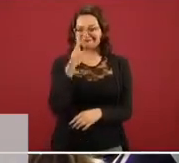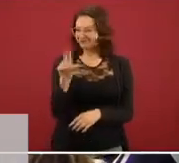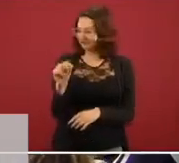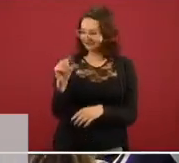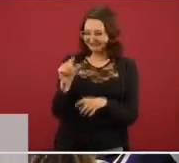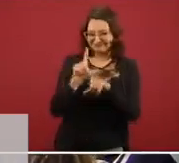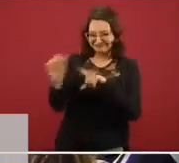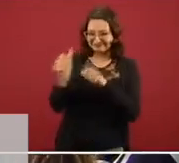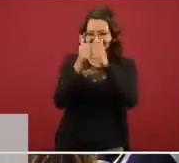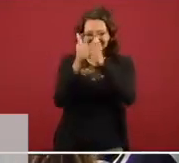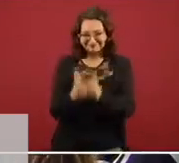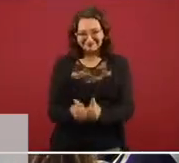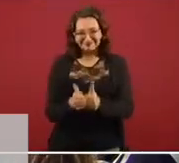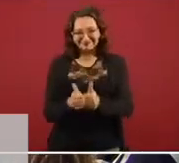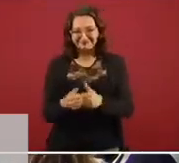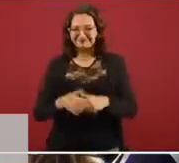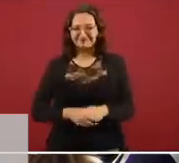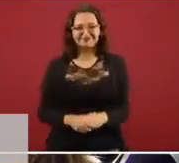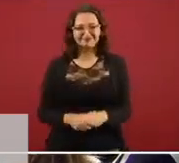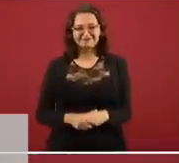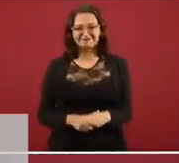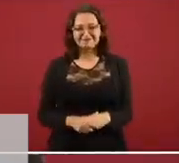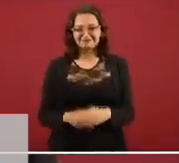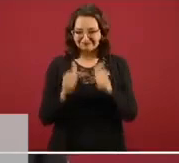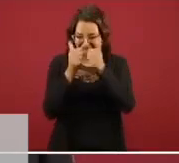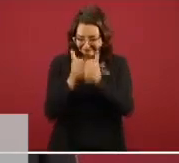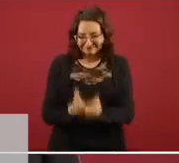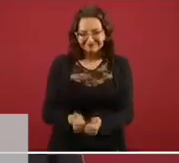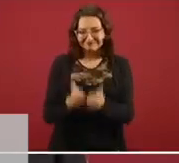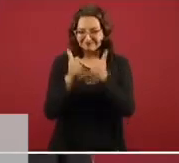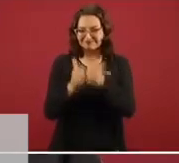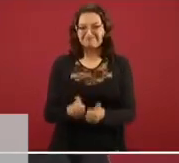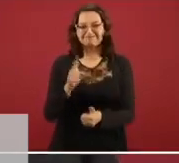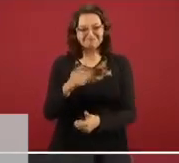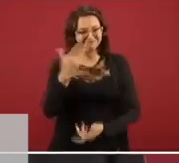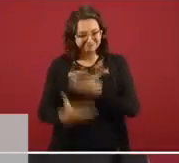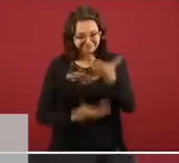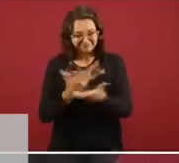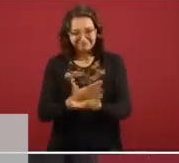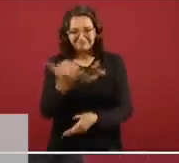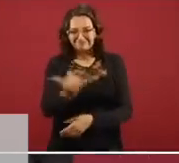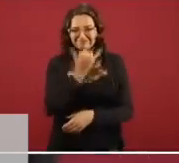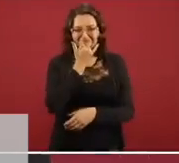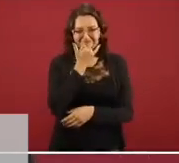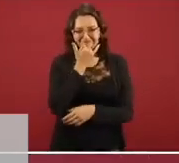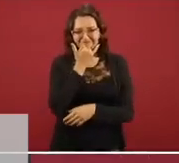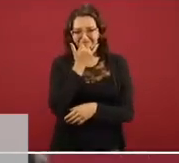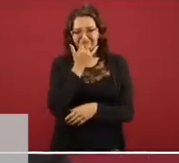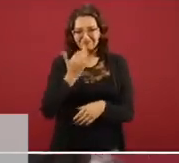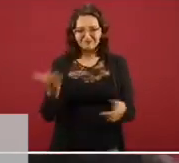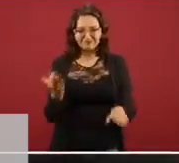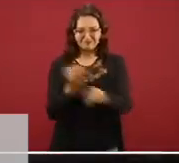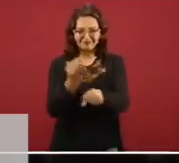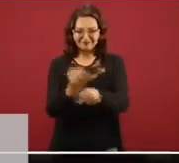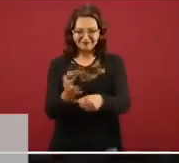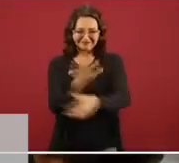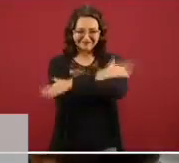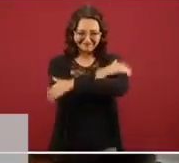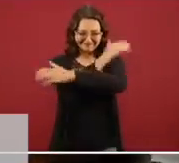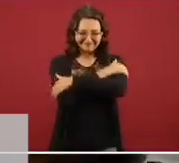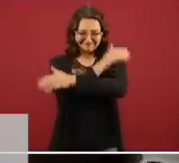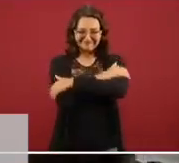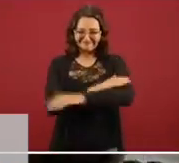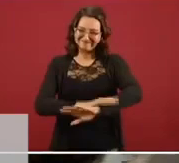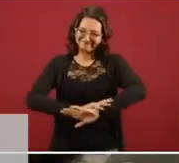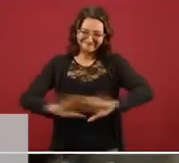vayas que ya somos libres lo que tiene que ya ofreciste disculpas y ya ahorita se van a dar un abrazo ya